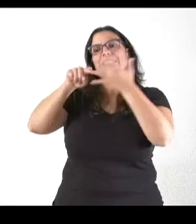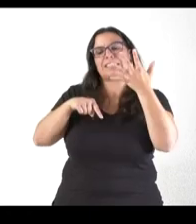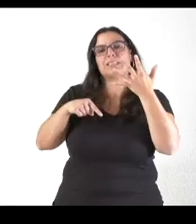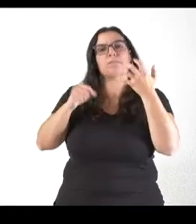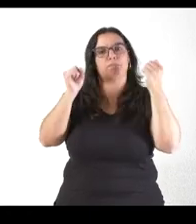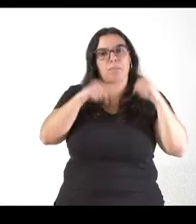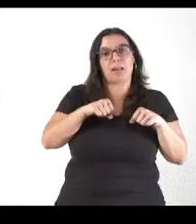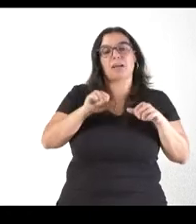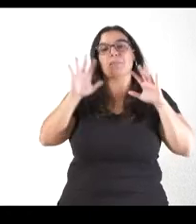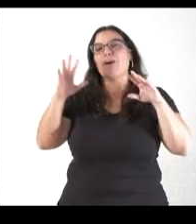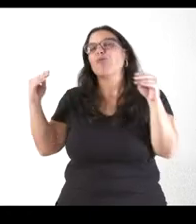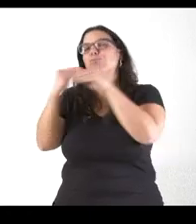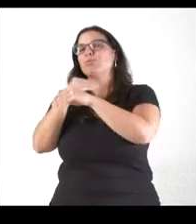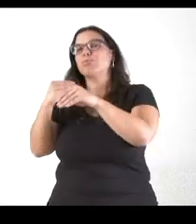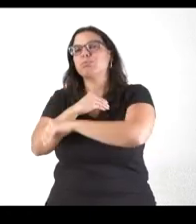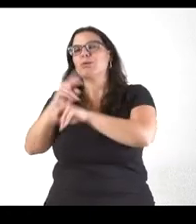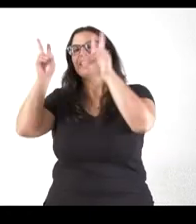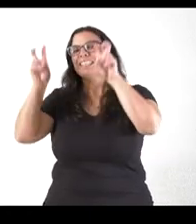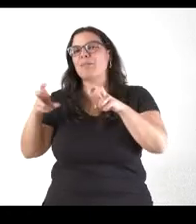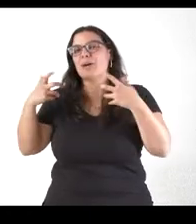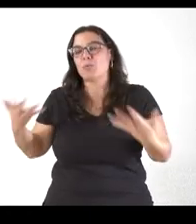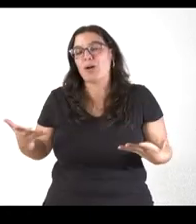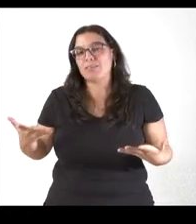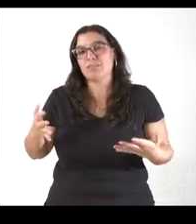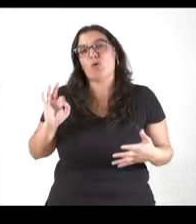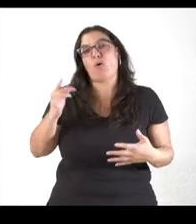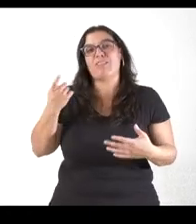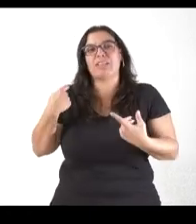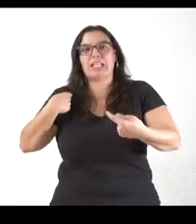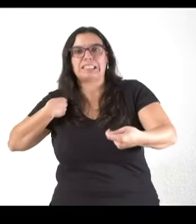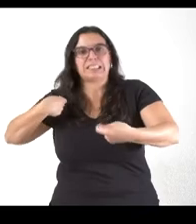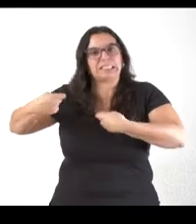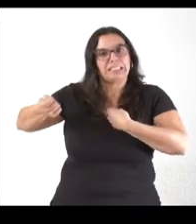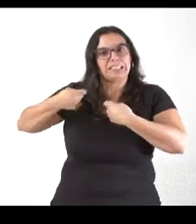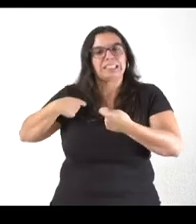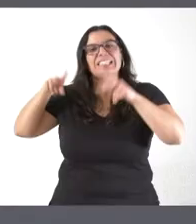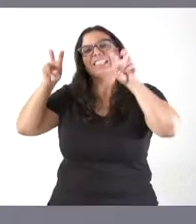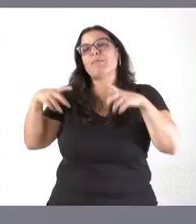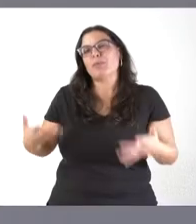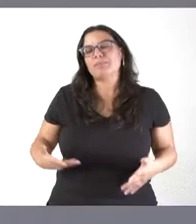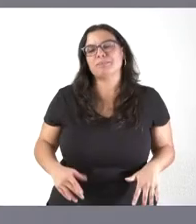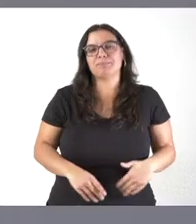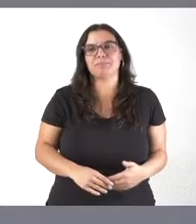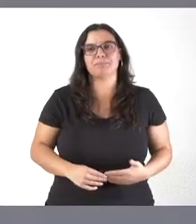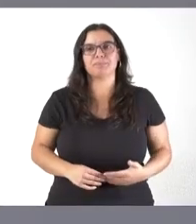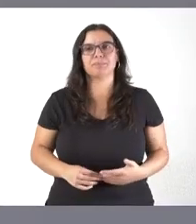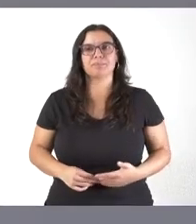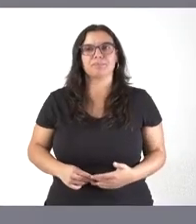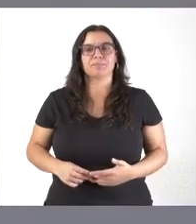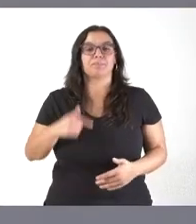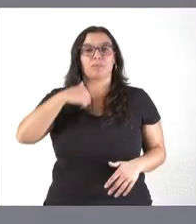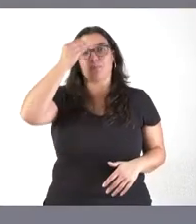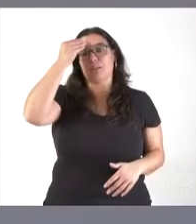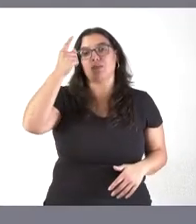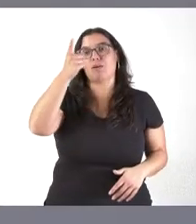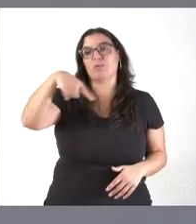discrepan O al menos en que han tenido que acercar posturas o están acercando Bueno yo creo que saben ustedes